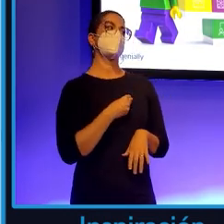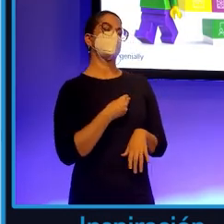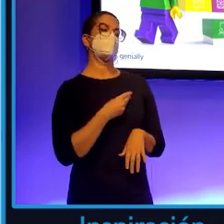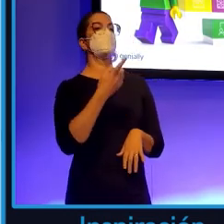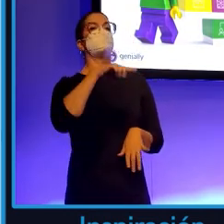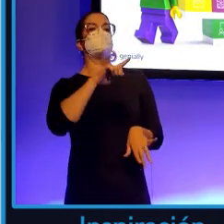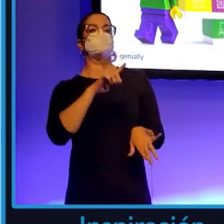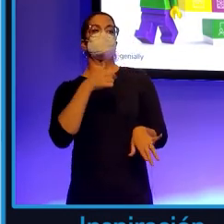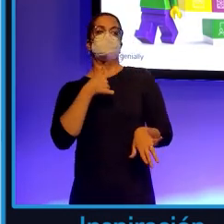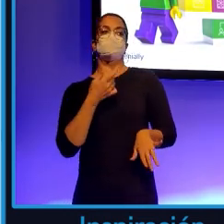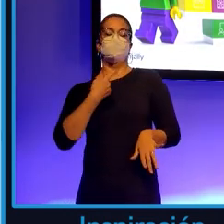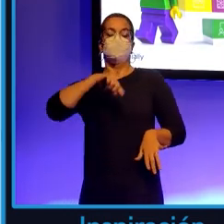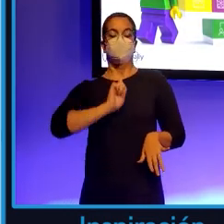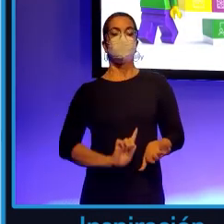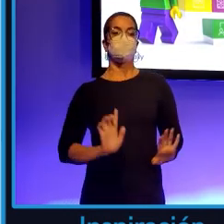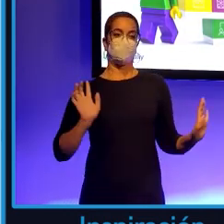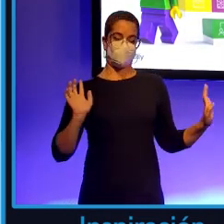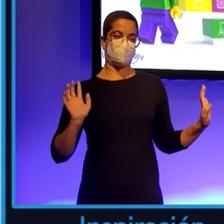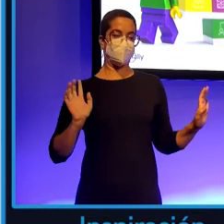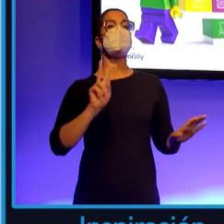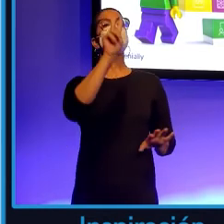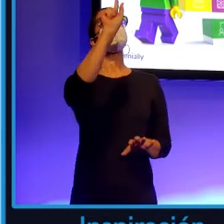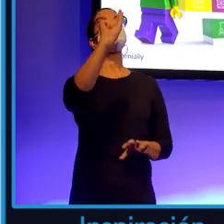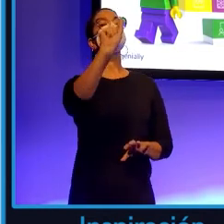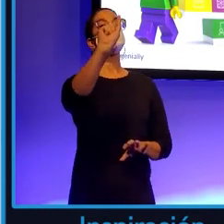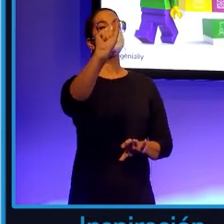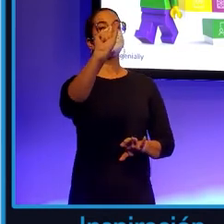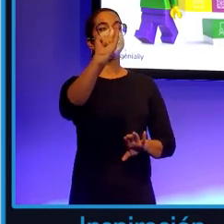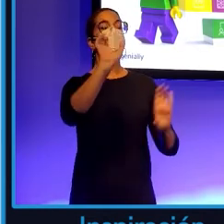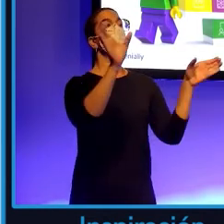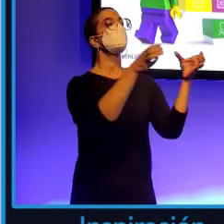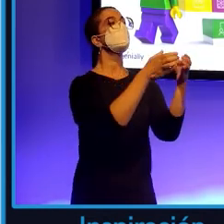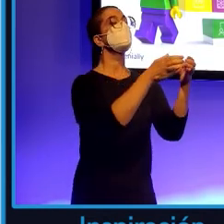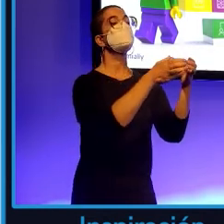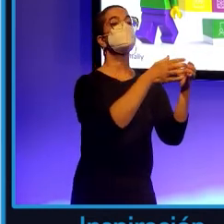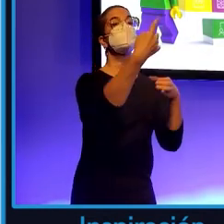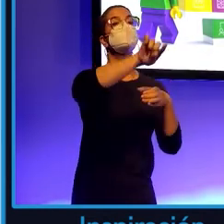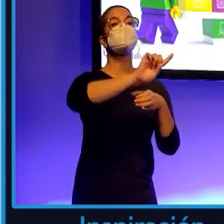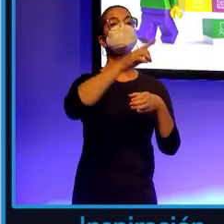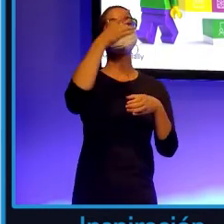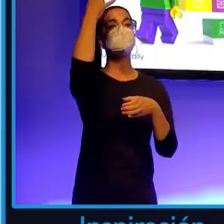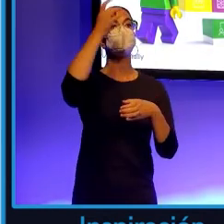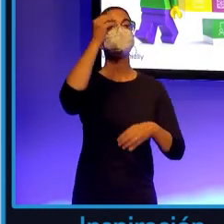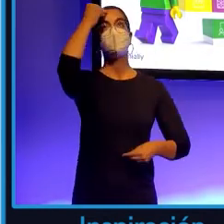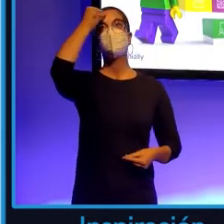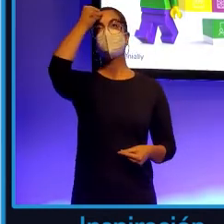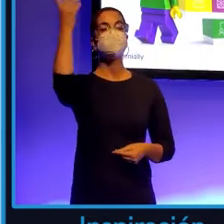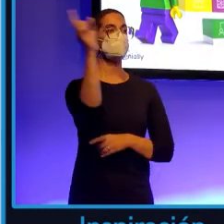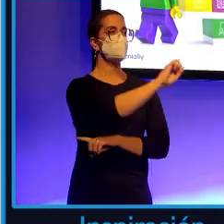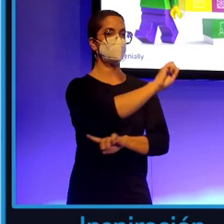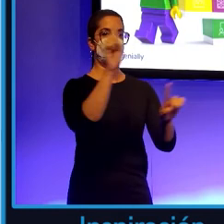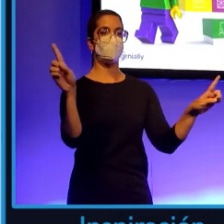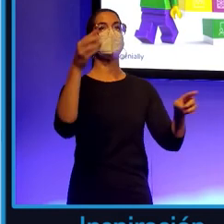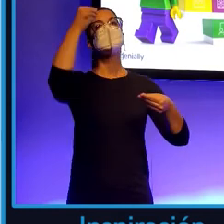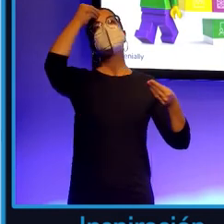así que vamos a intentar tener esos dos minutos en ese pequeño grupo creará algo generar algo no piensen no se trata de pensar y